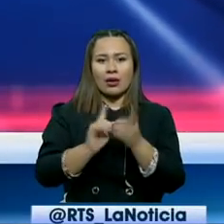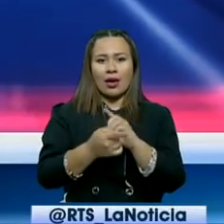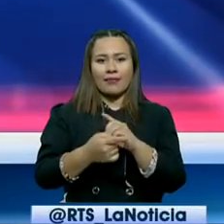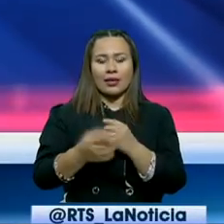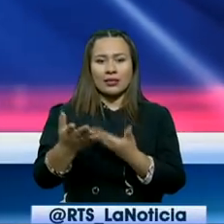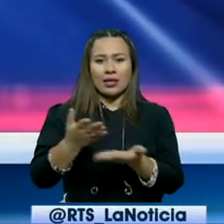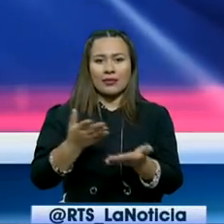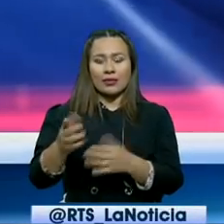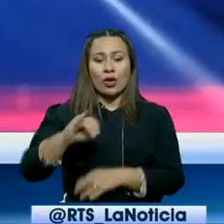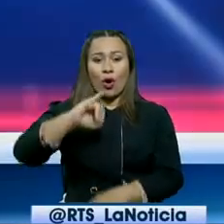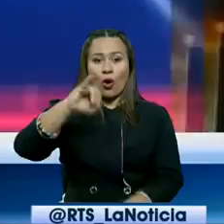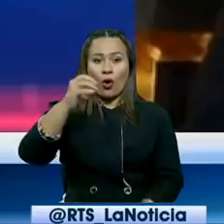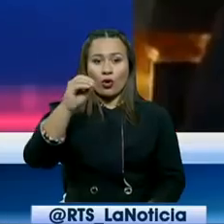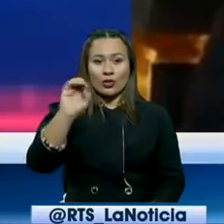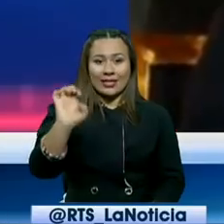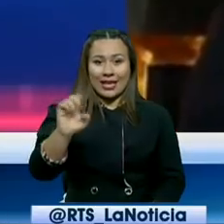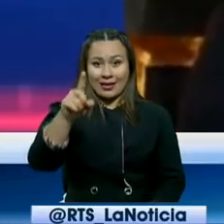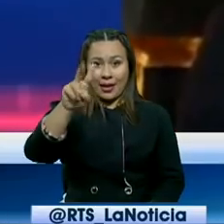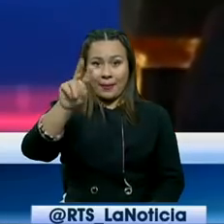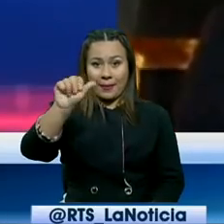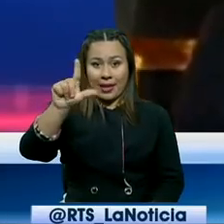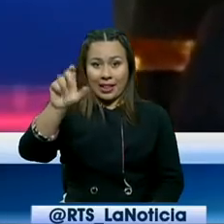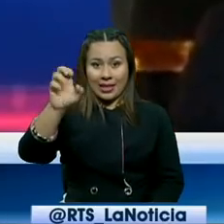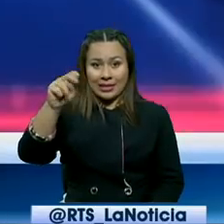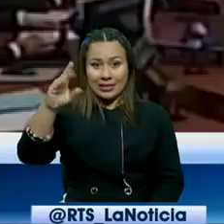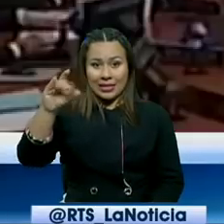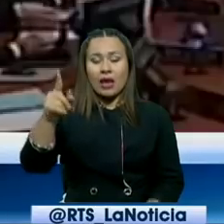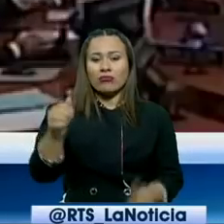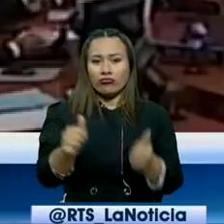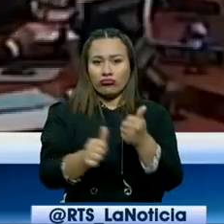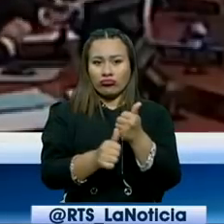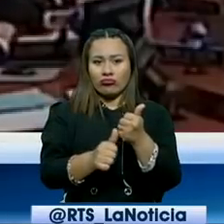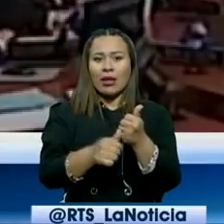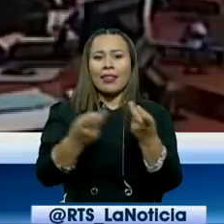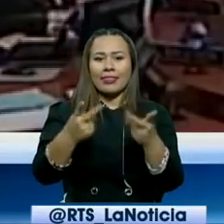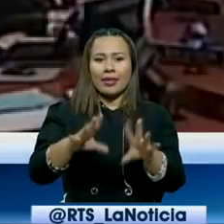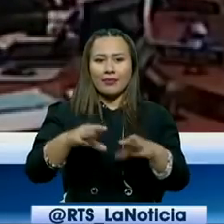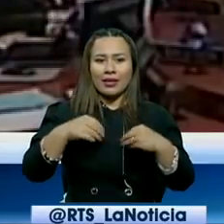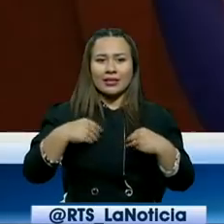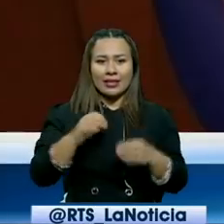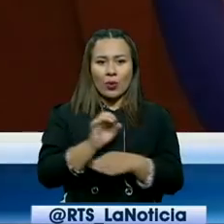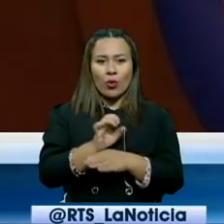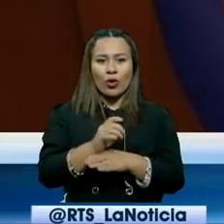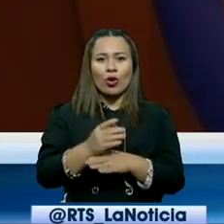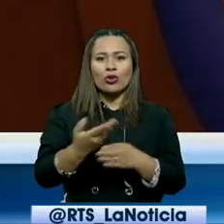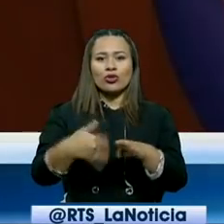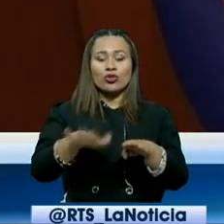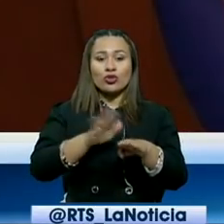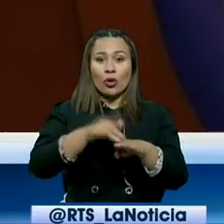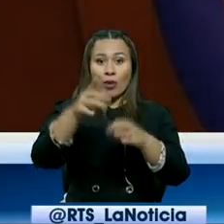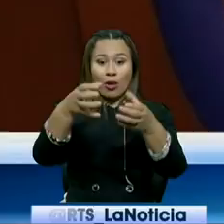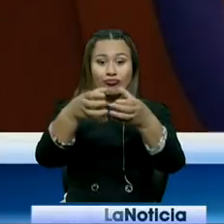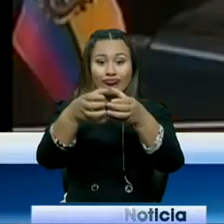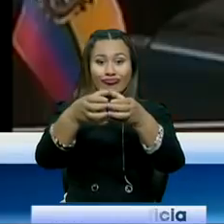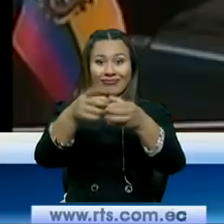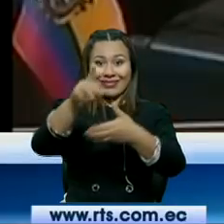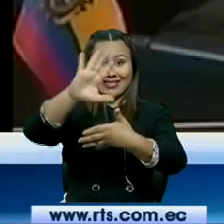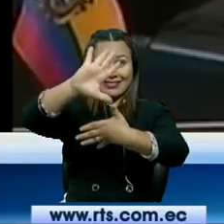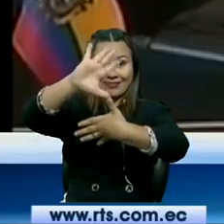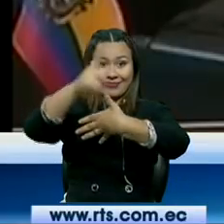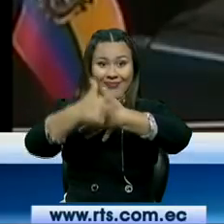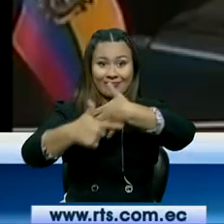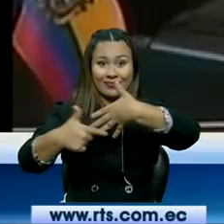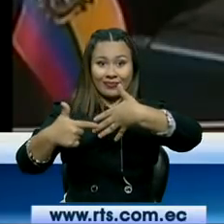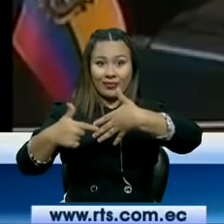exterior. José Valencia, otro diplomático de carrera, asume la delegación de Ecuador ante la Organización de Estados Americanos, OEA,